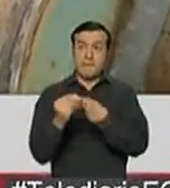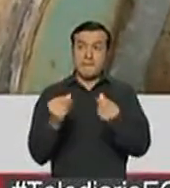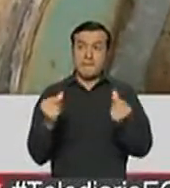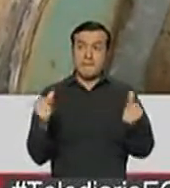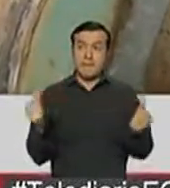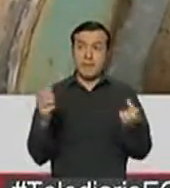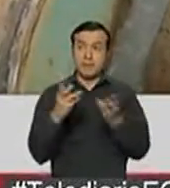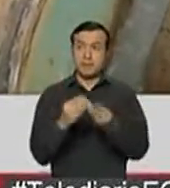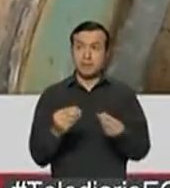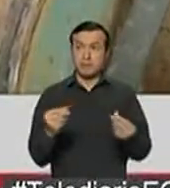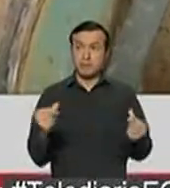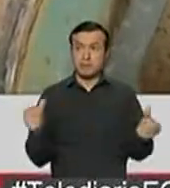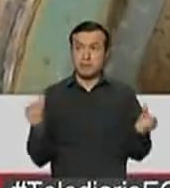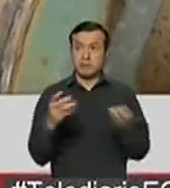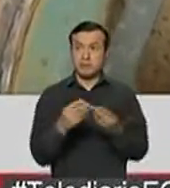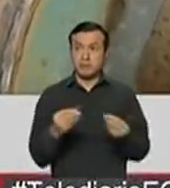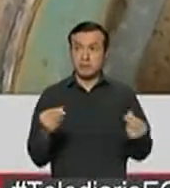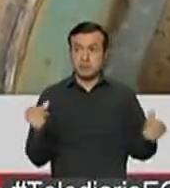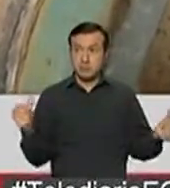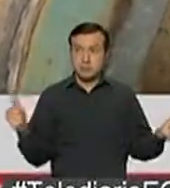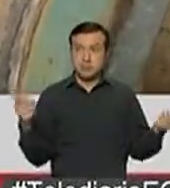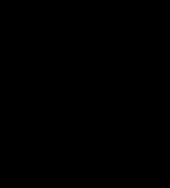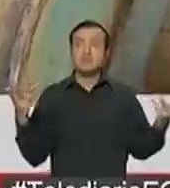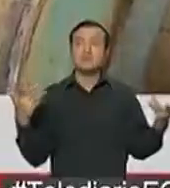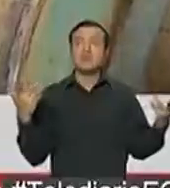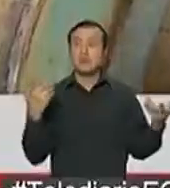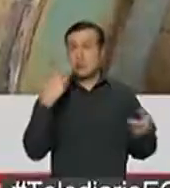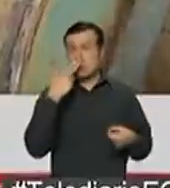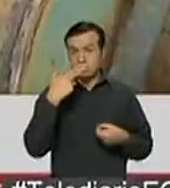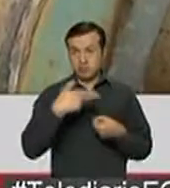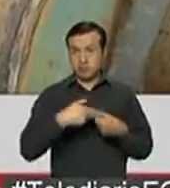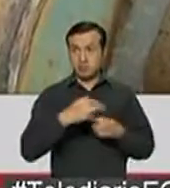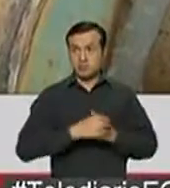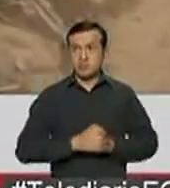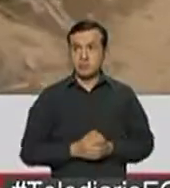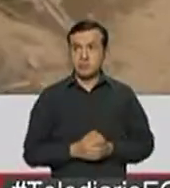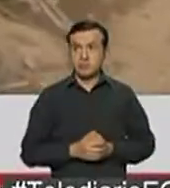Este sistema operaba o funcionaba con combustible.